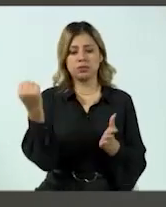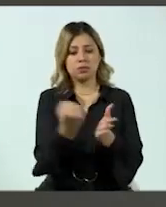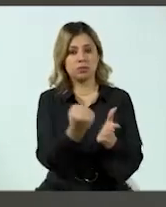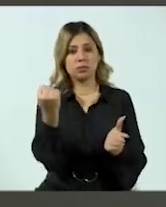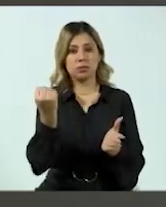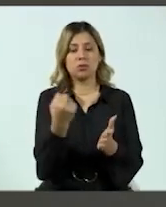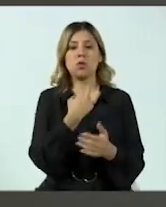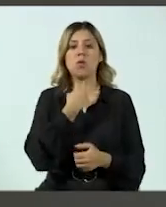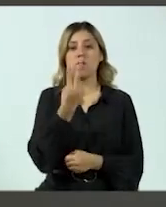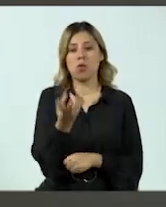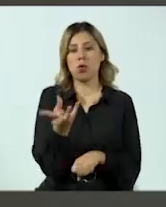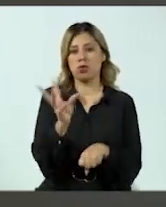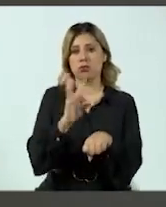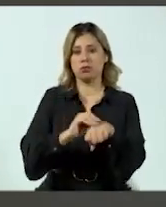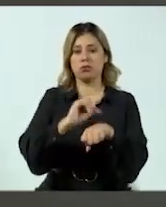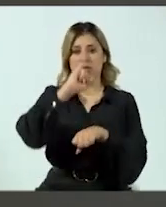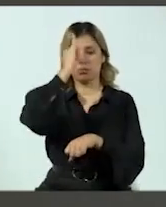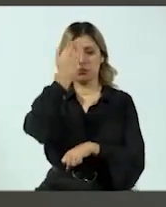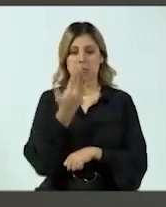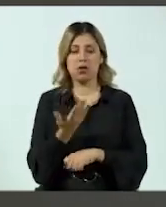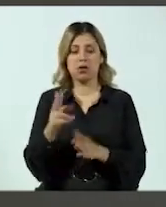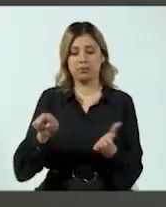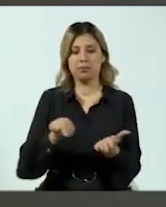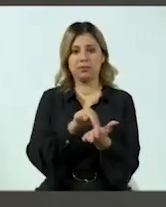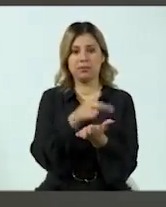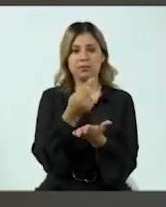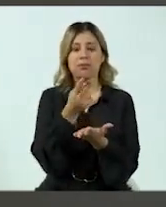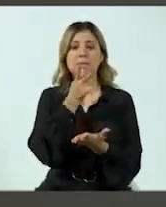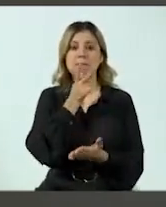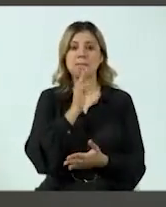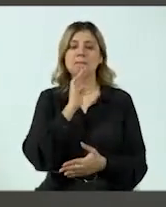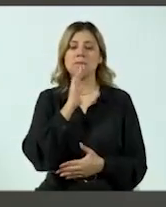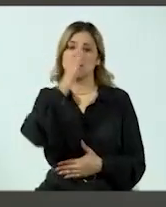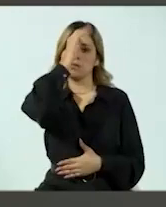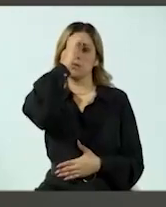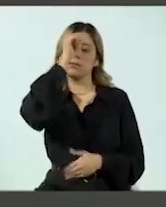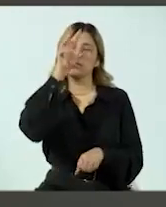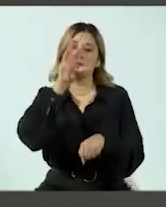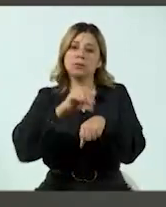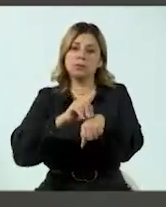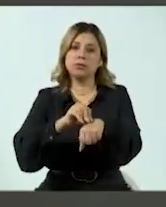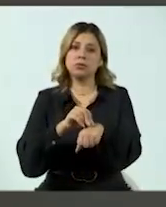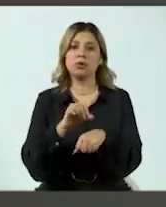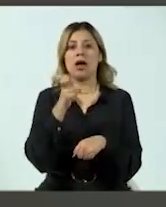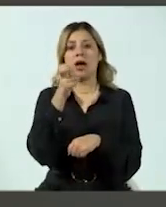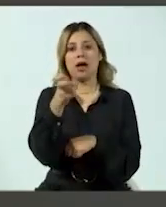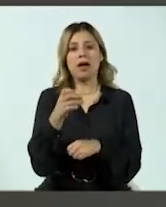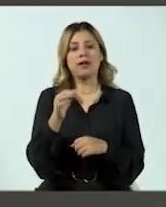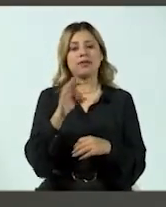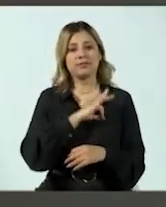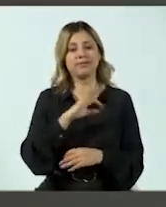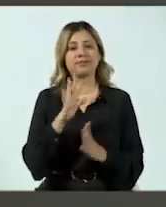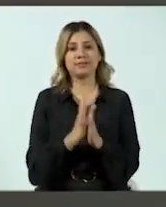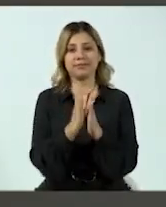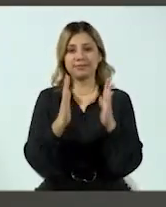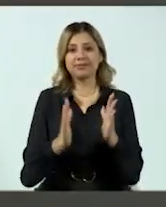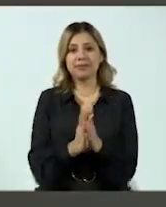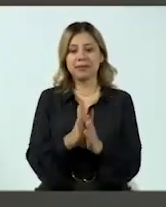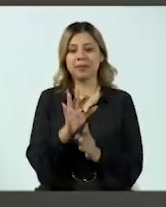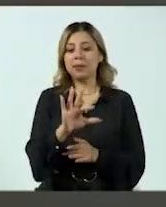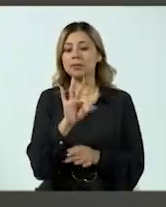uso de voz y de imagen y autorización de los padres o tutores y ya estarían participando con nosotros